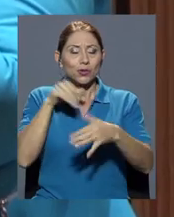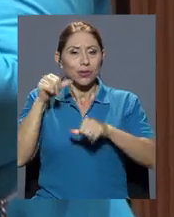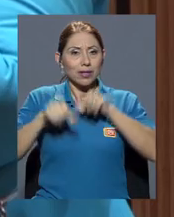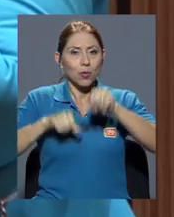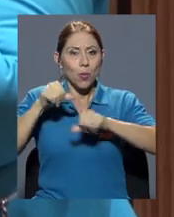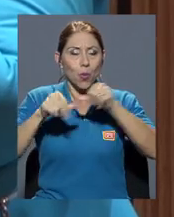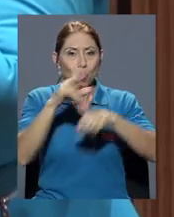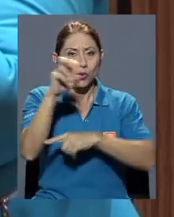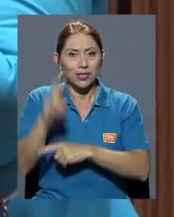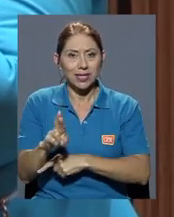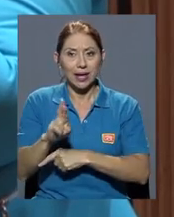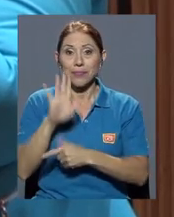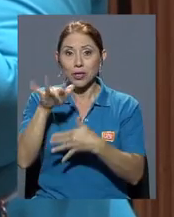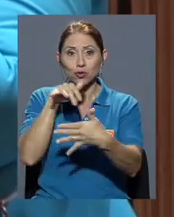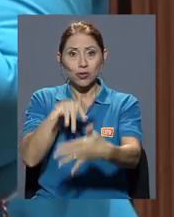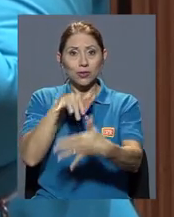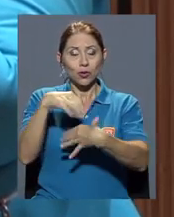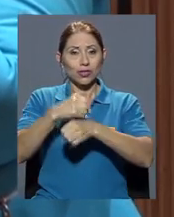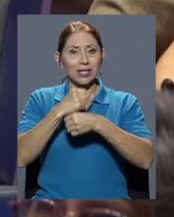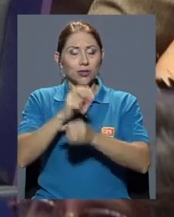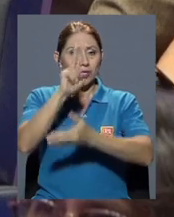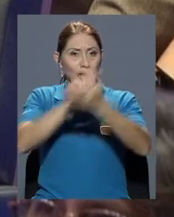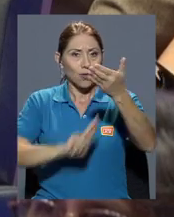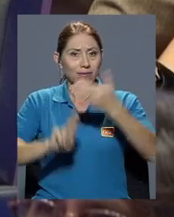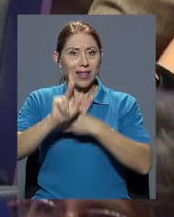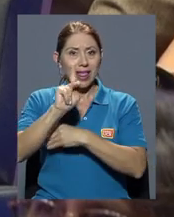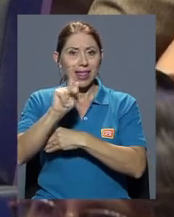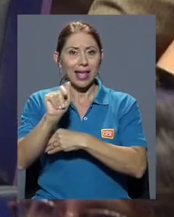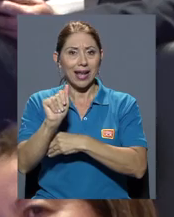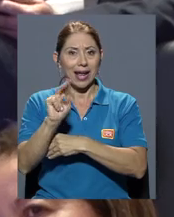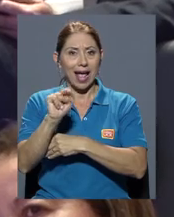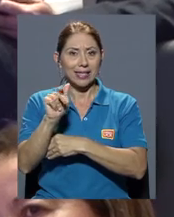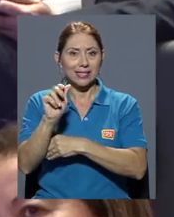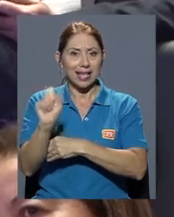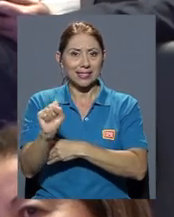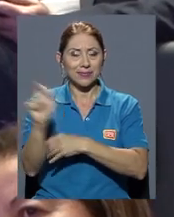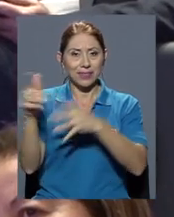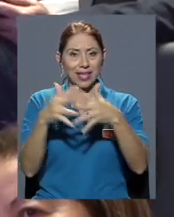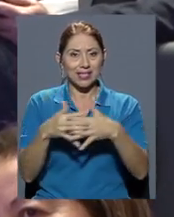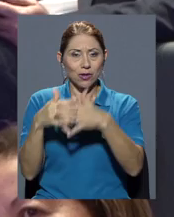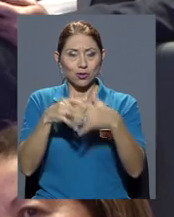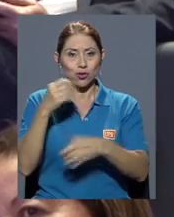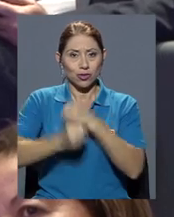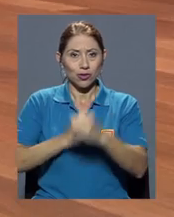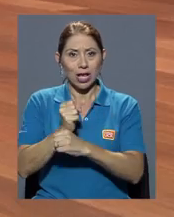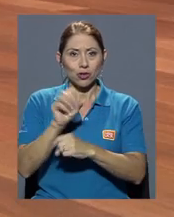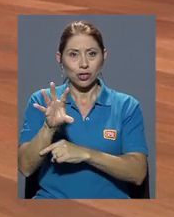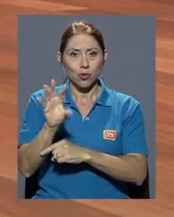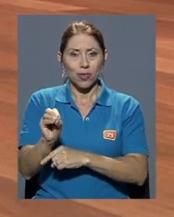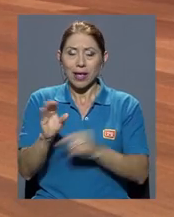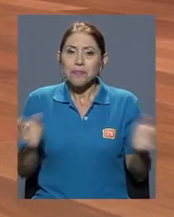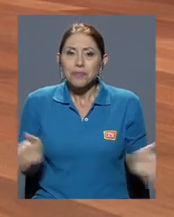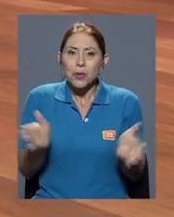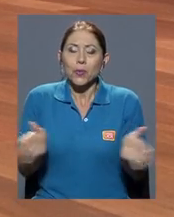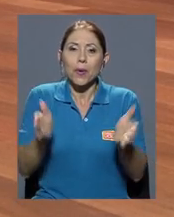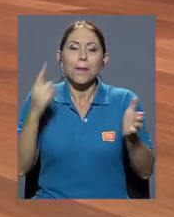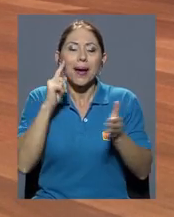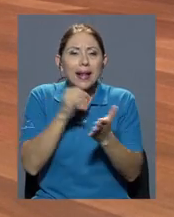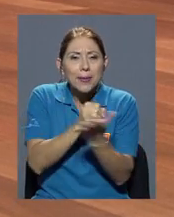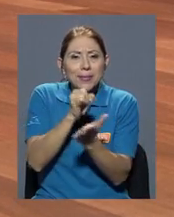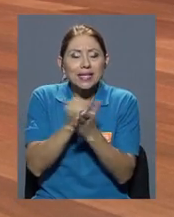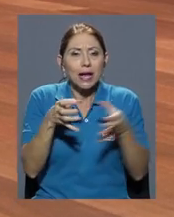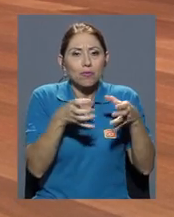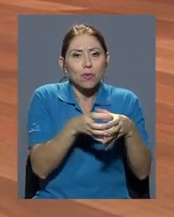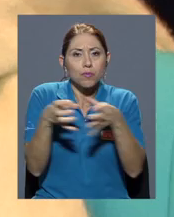Costa Rica. Sus estudios realizados en la Universidad de Kansas en Estados Unidos en los años 50 la motivaron para investigar los grupos